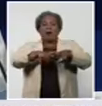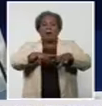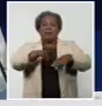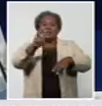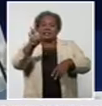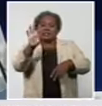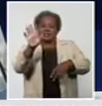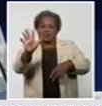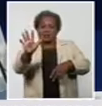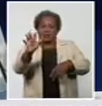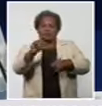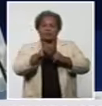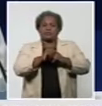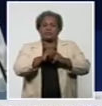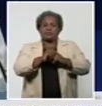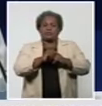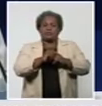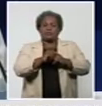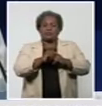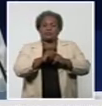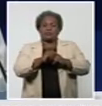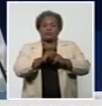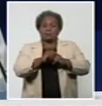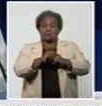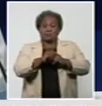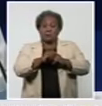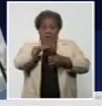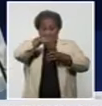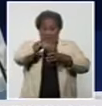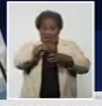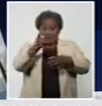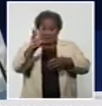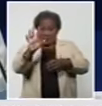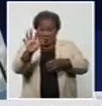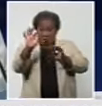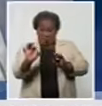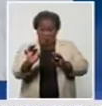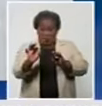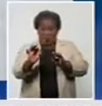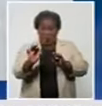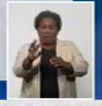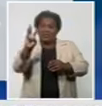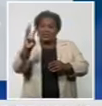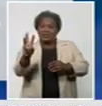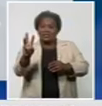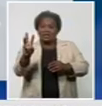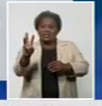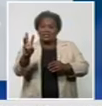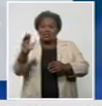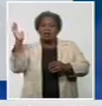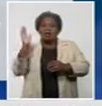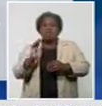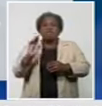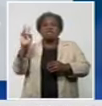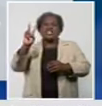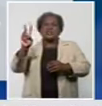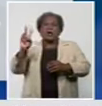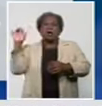35. De ahí, o sea, de estos 35, 3 son importados de Venezuela, que